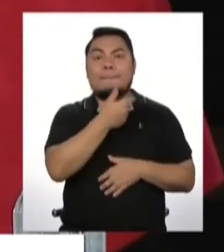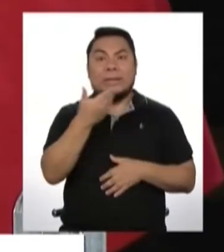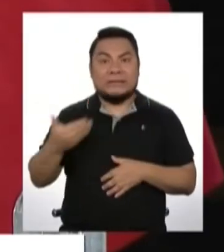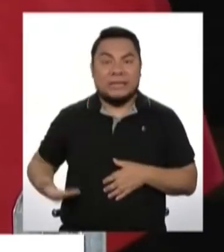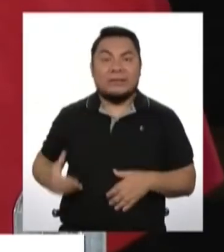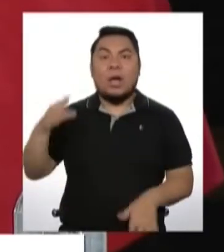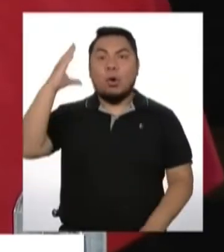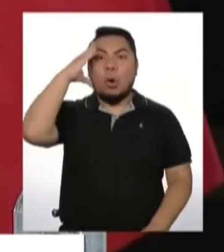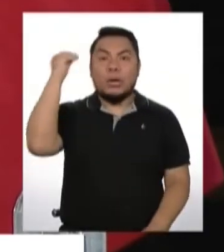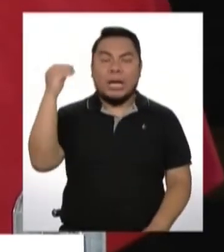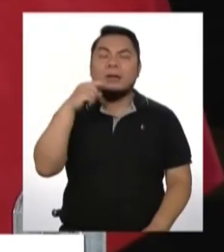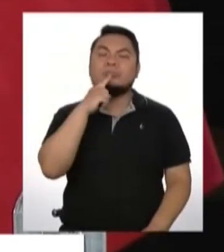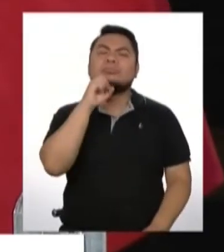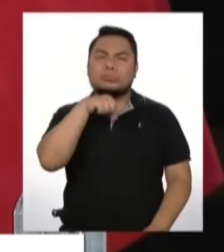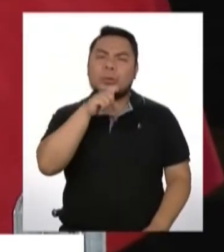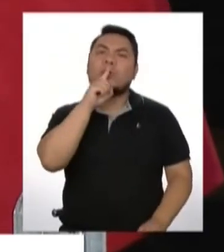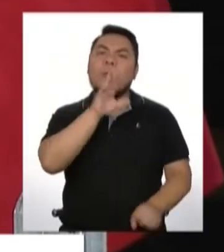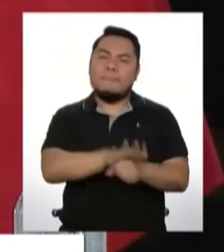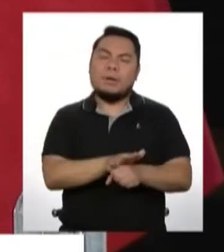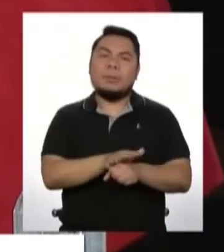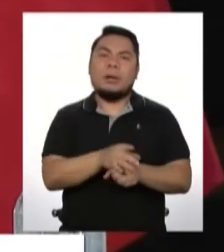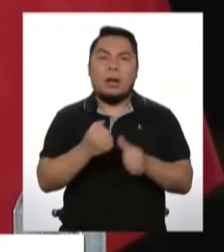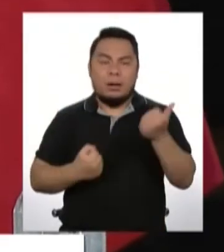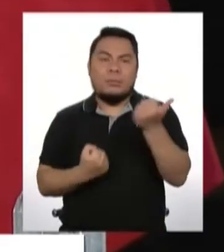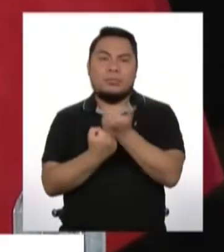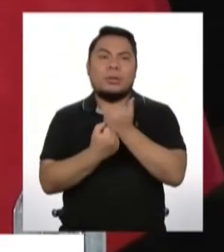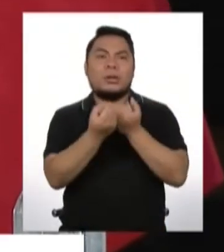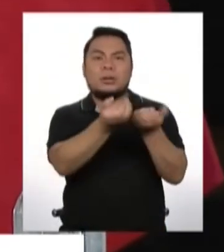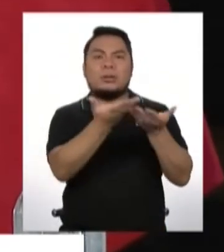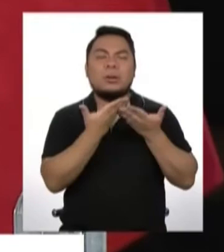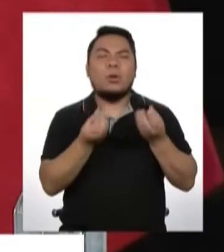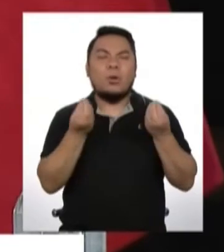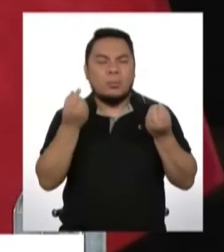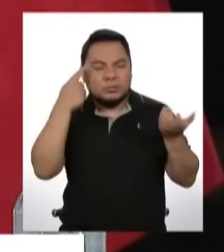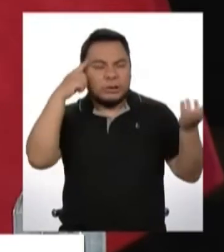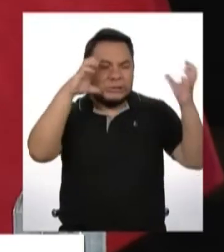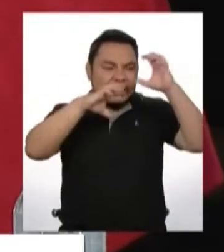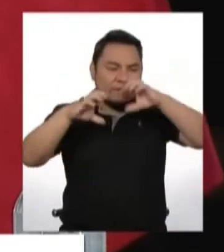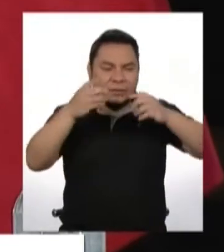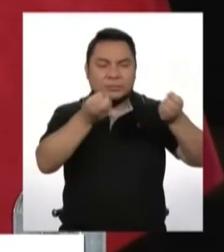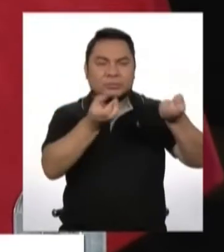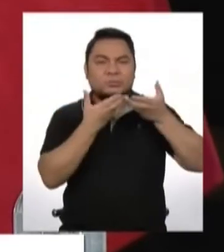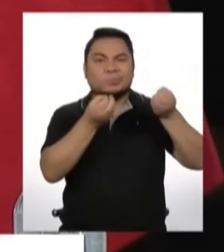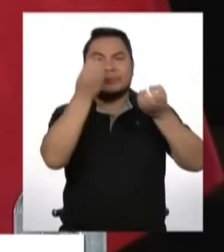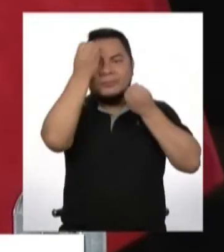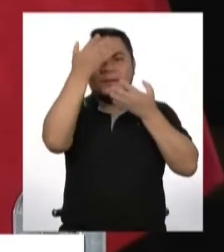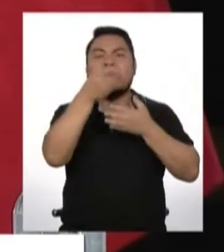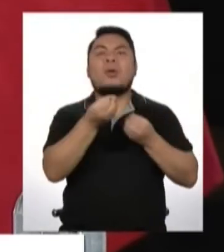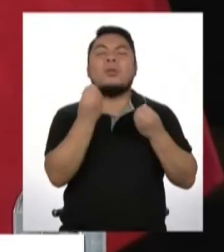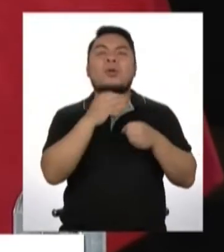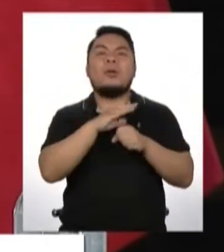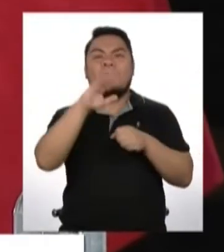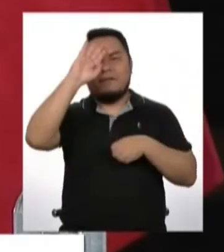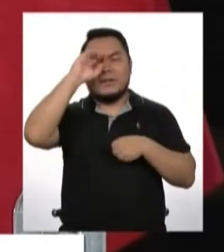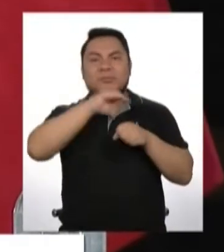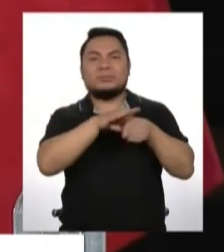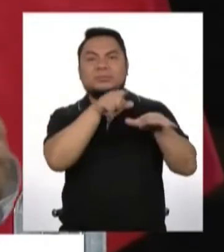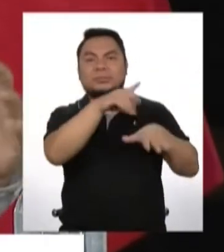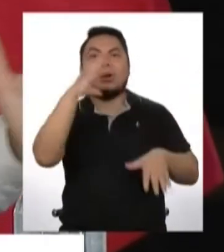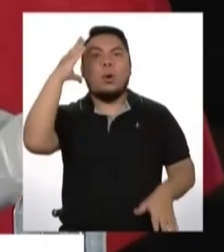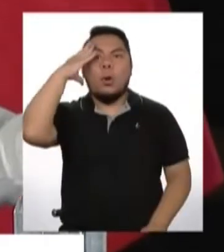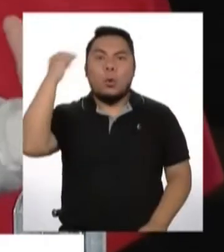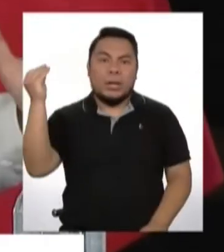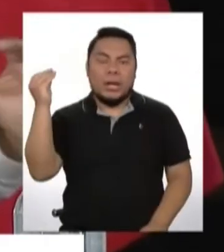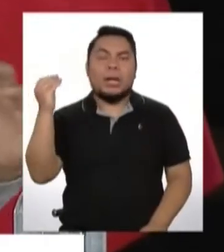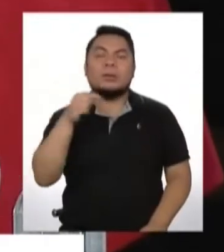apoyar, primero desde el punto de vista científico, con la data, cómo ha ido evolucionando la enfermedad en Corea para